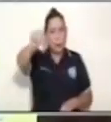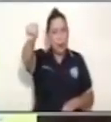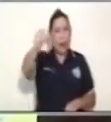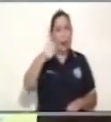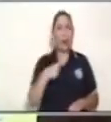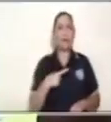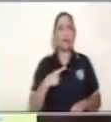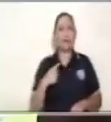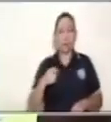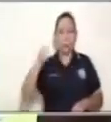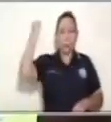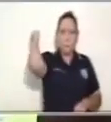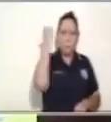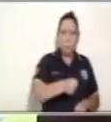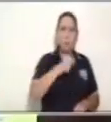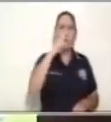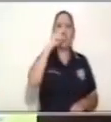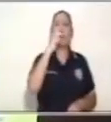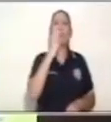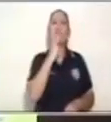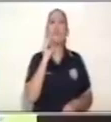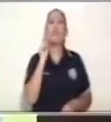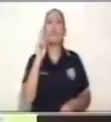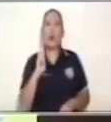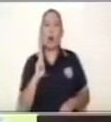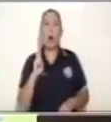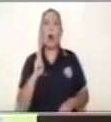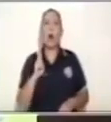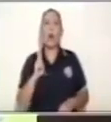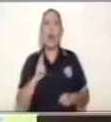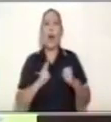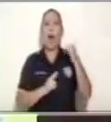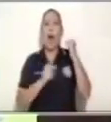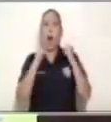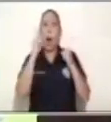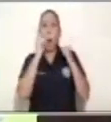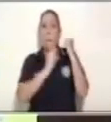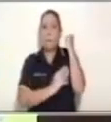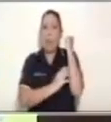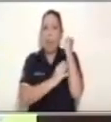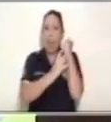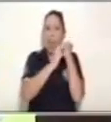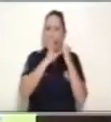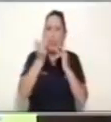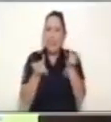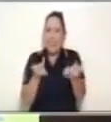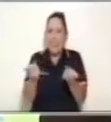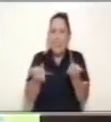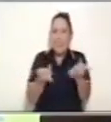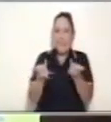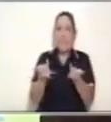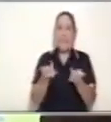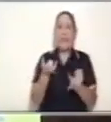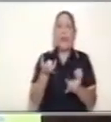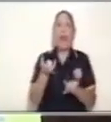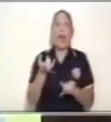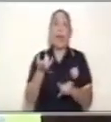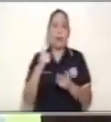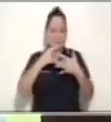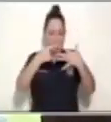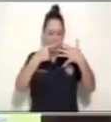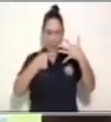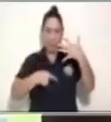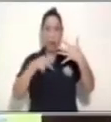Thor, del Hombre Araña, de Iron Man, pero esta vez les vamos a contar la historia de